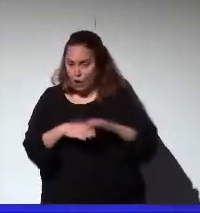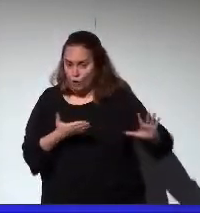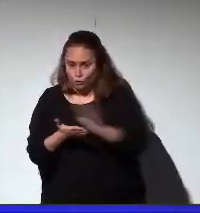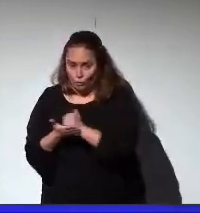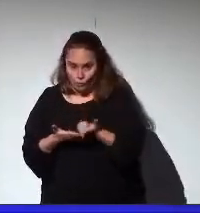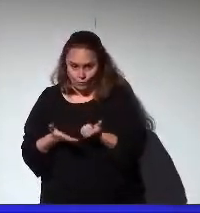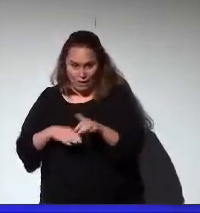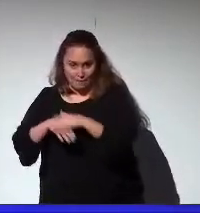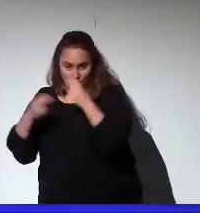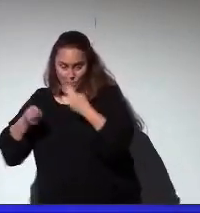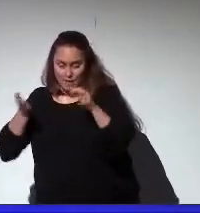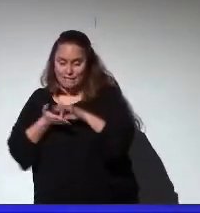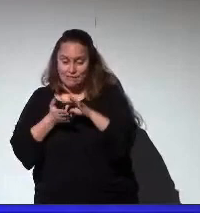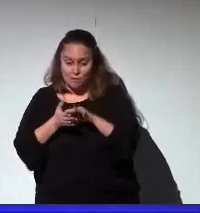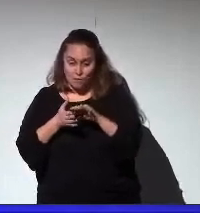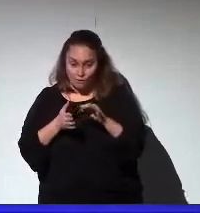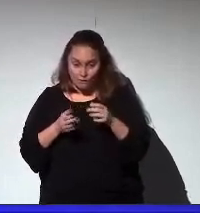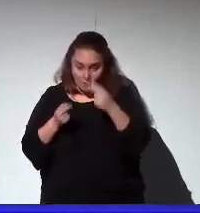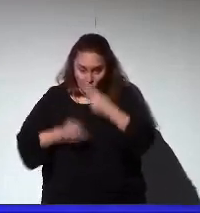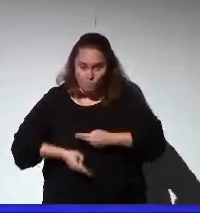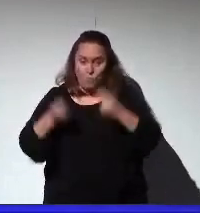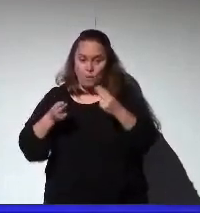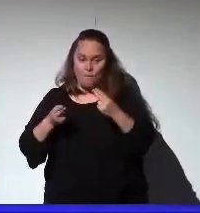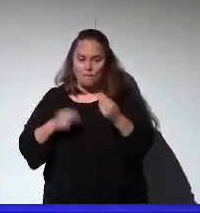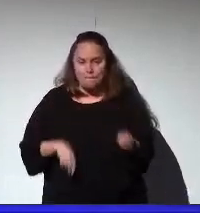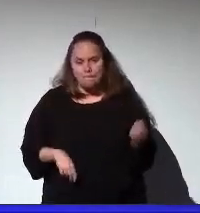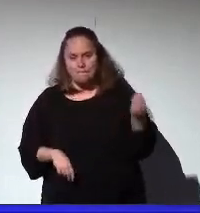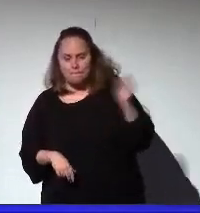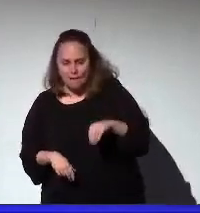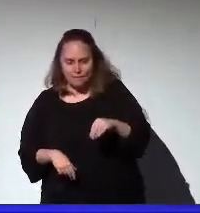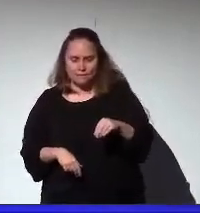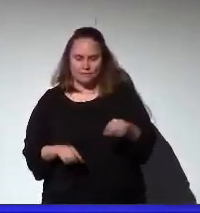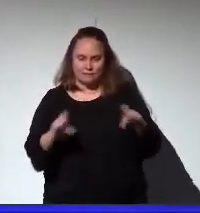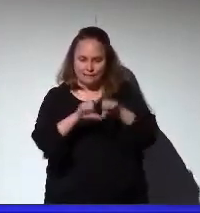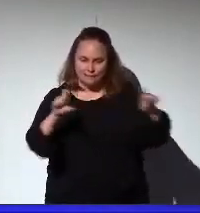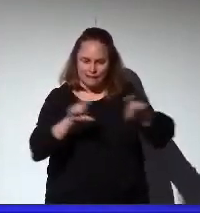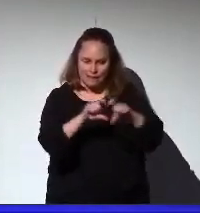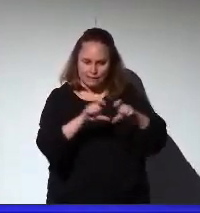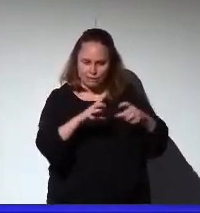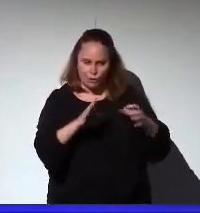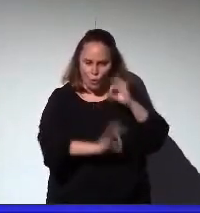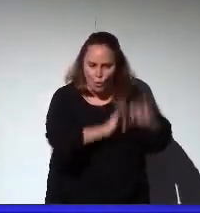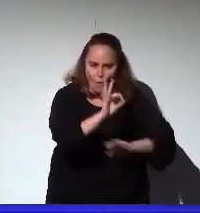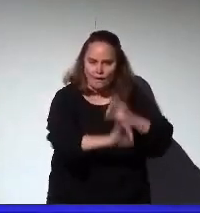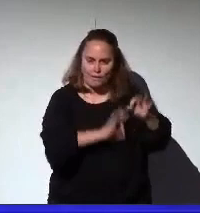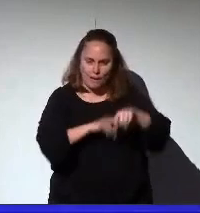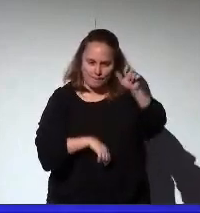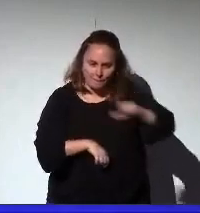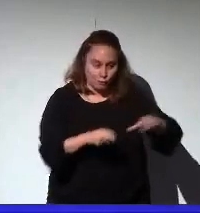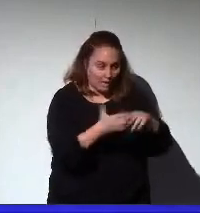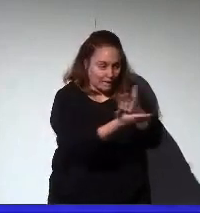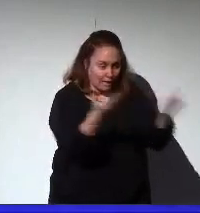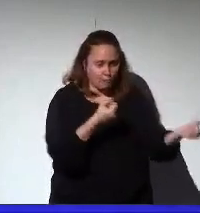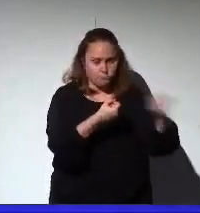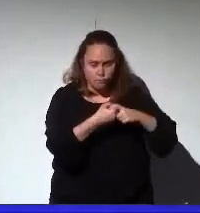todas, y sociedad civil organizada de manera conjunta para poder dar respuestas a los